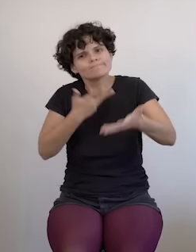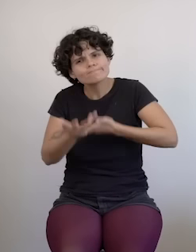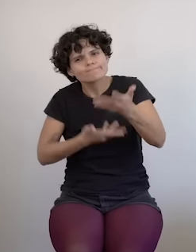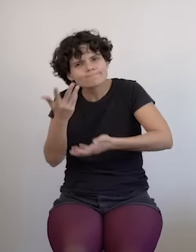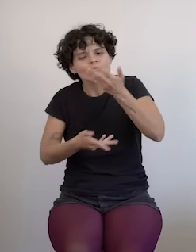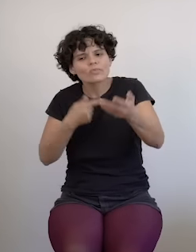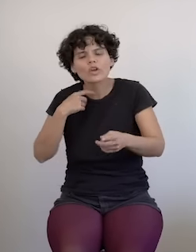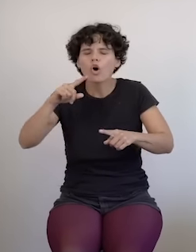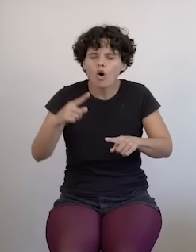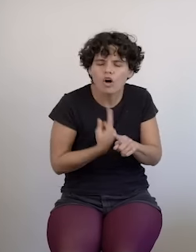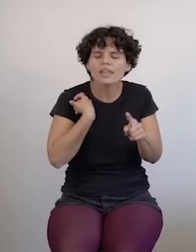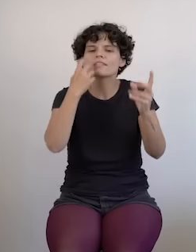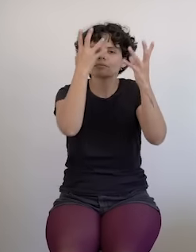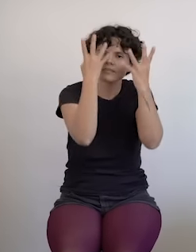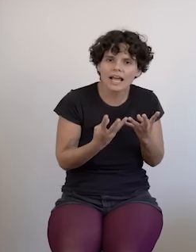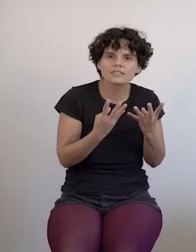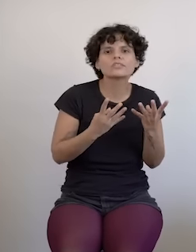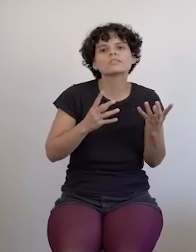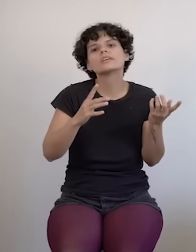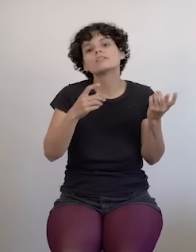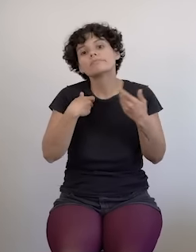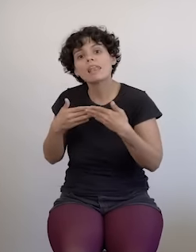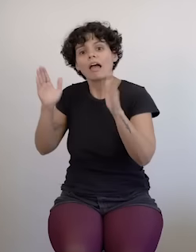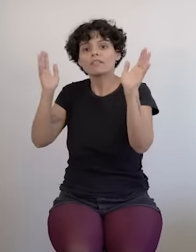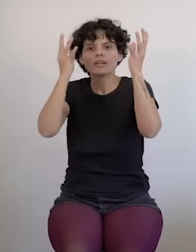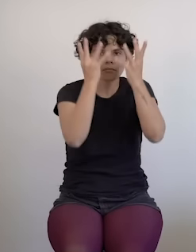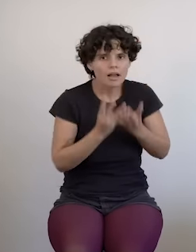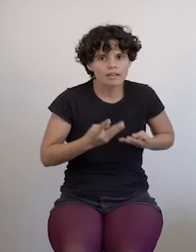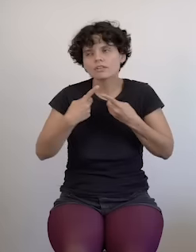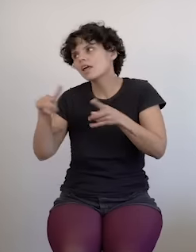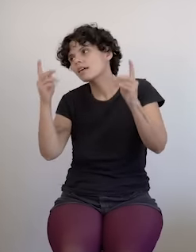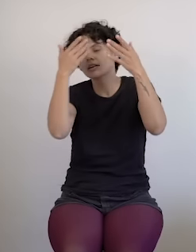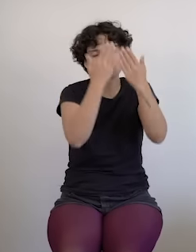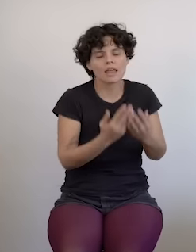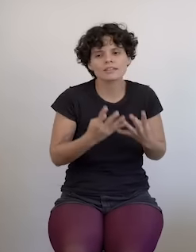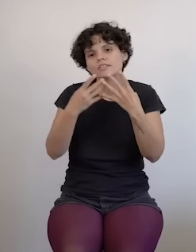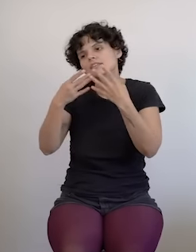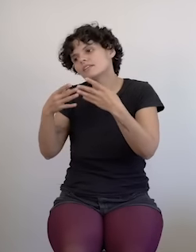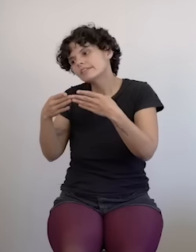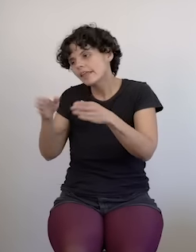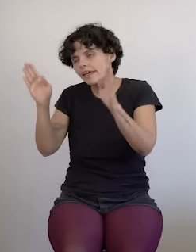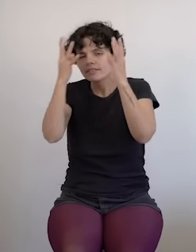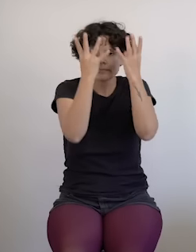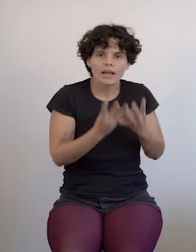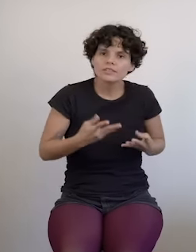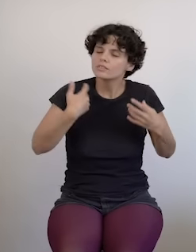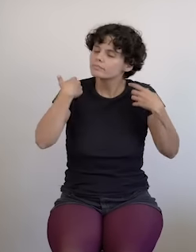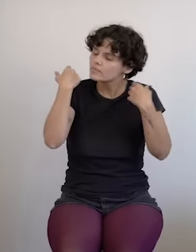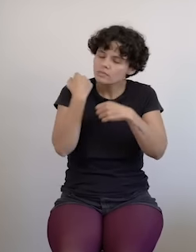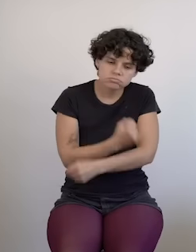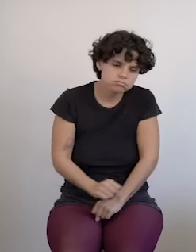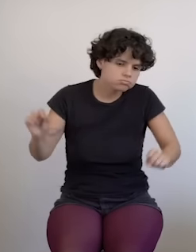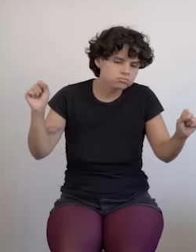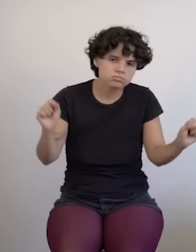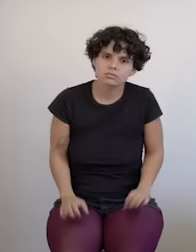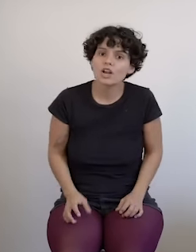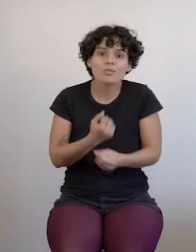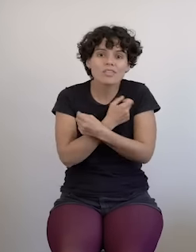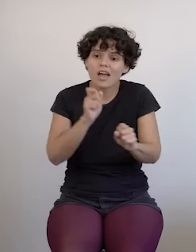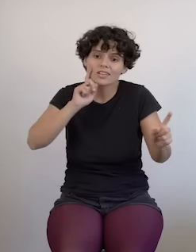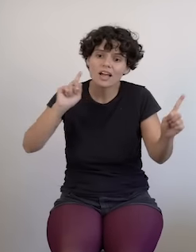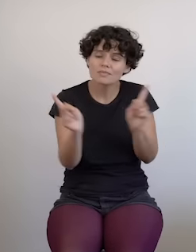hacer canciones y volví a caer preso. Después salía y volví a caer preso, ¿cachai? Era como una cuestión así, un círculo vicioso. Y no podía